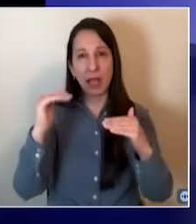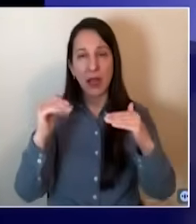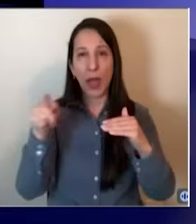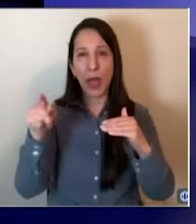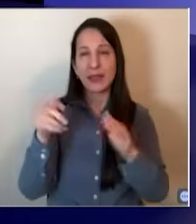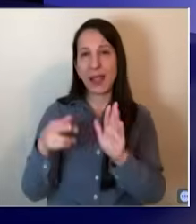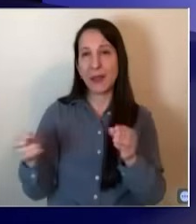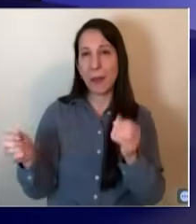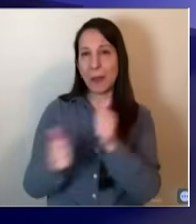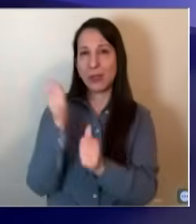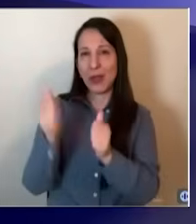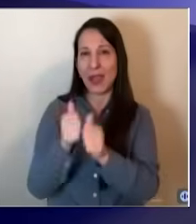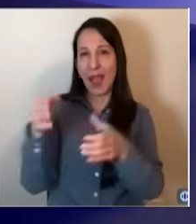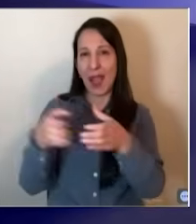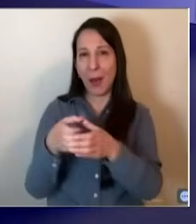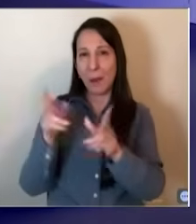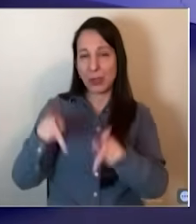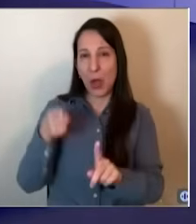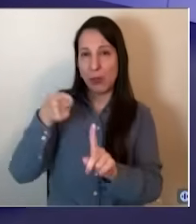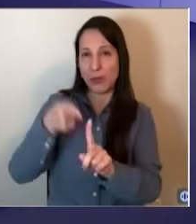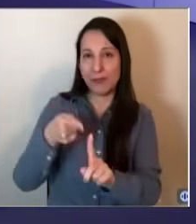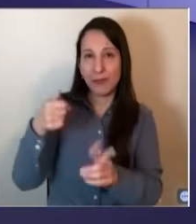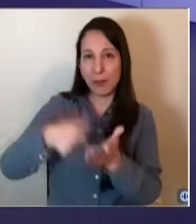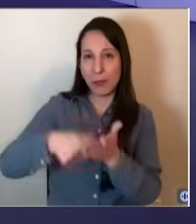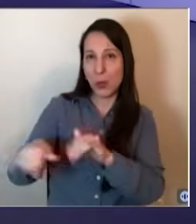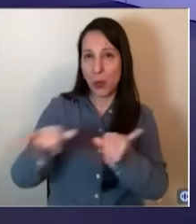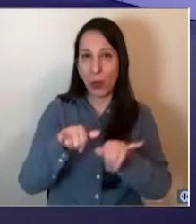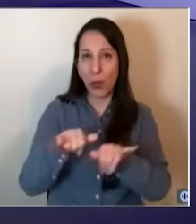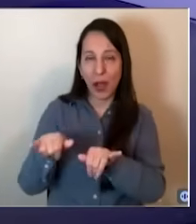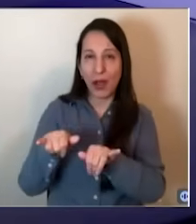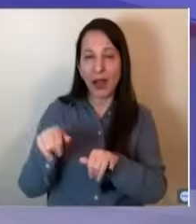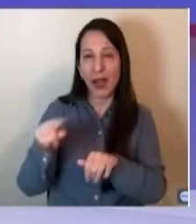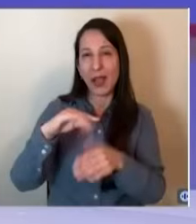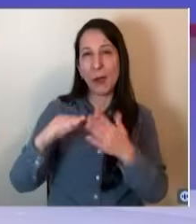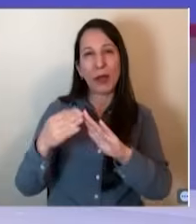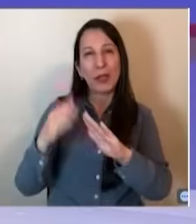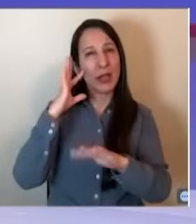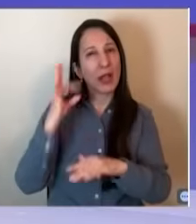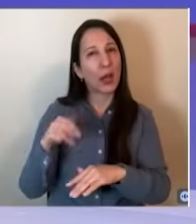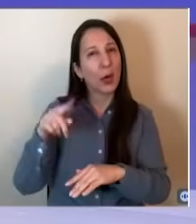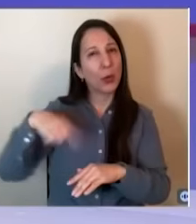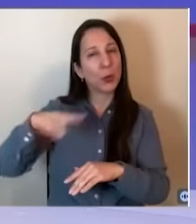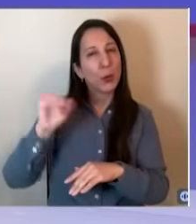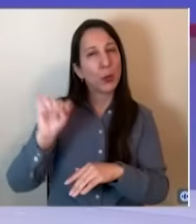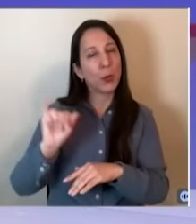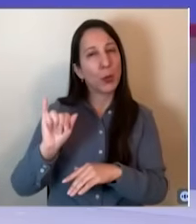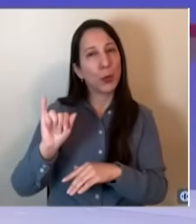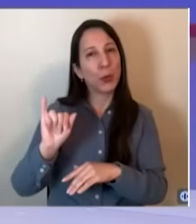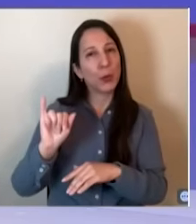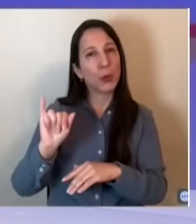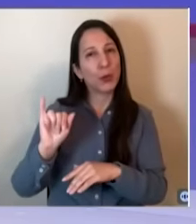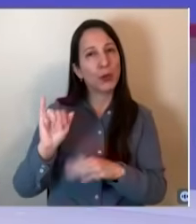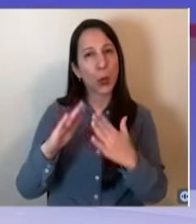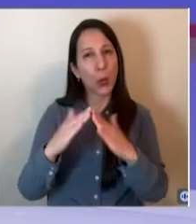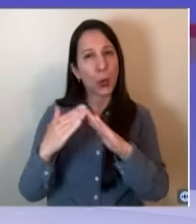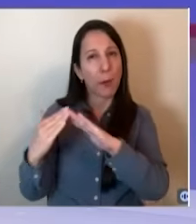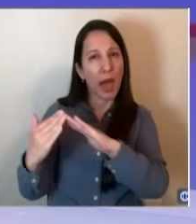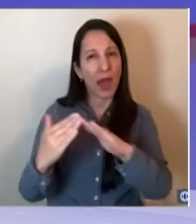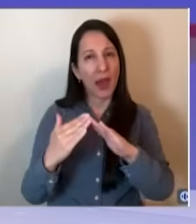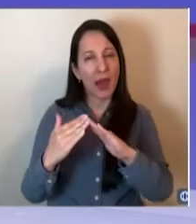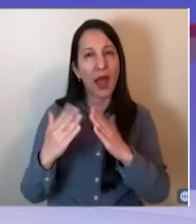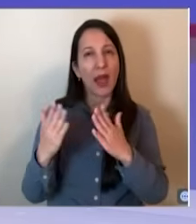representado. Era una población, si mal no recuerdo, muy urbana, muy